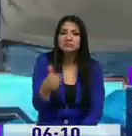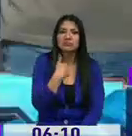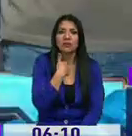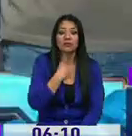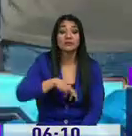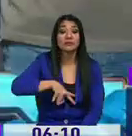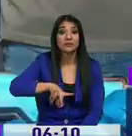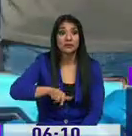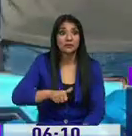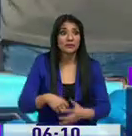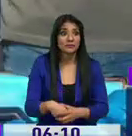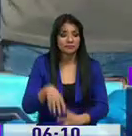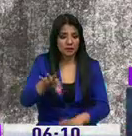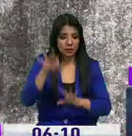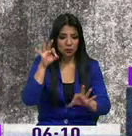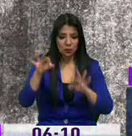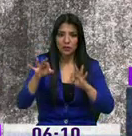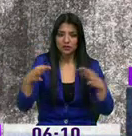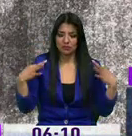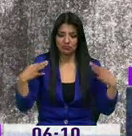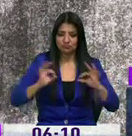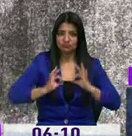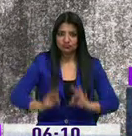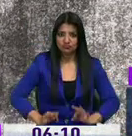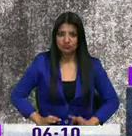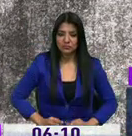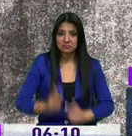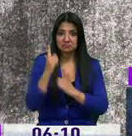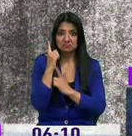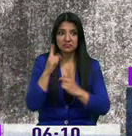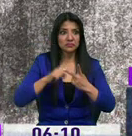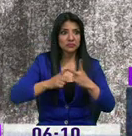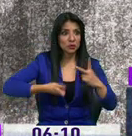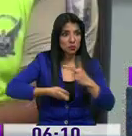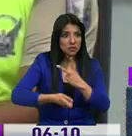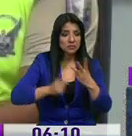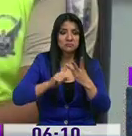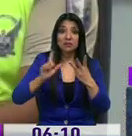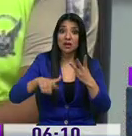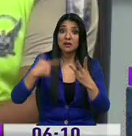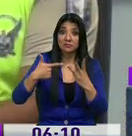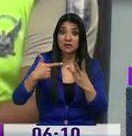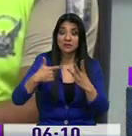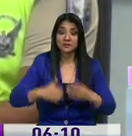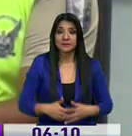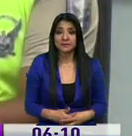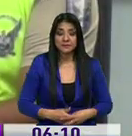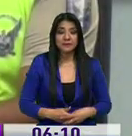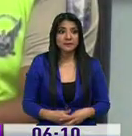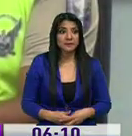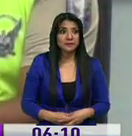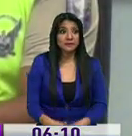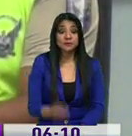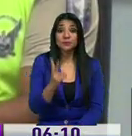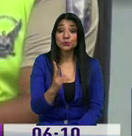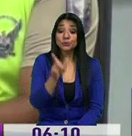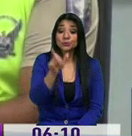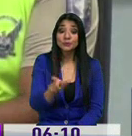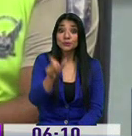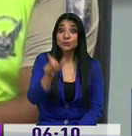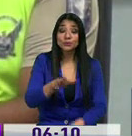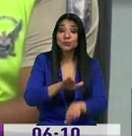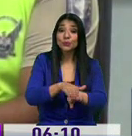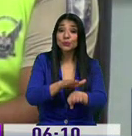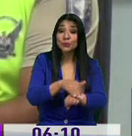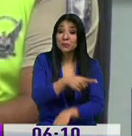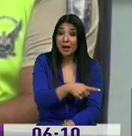encontraron prendas militares armas de fuego y un cuchillo como evidencias pertenecientes según manifiestan a